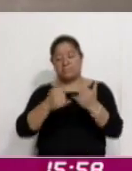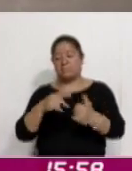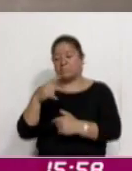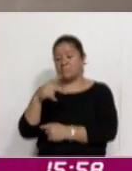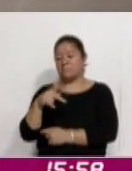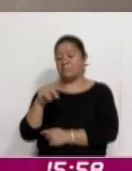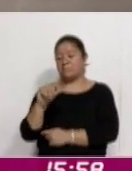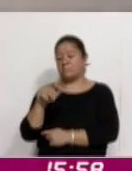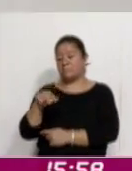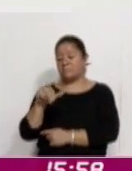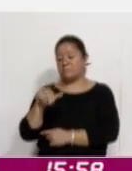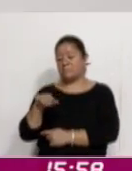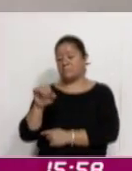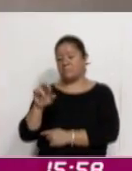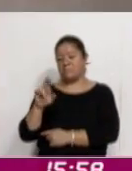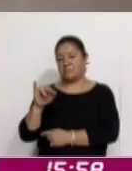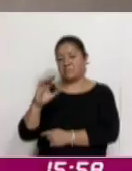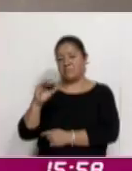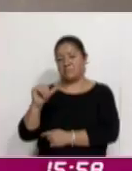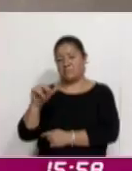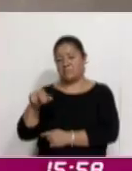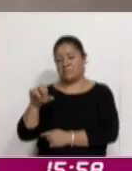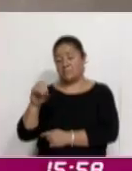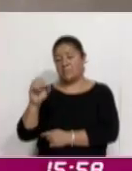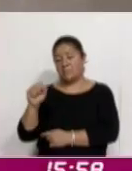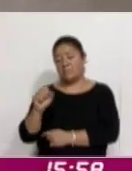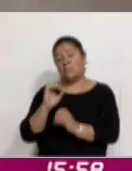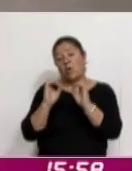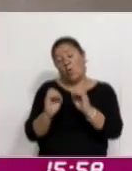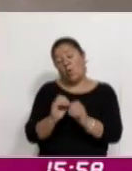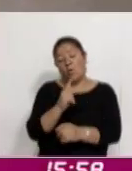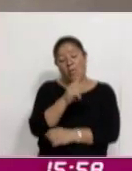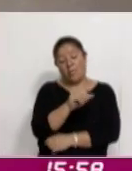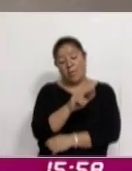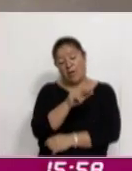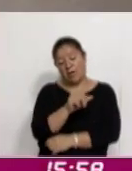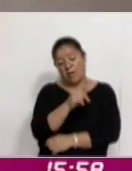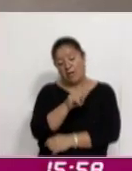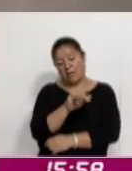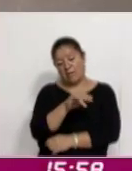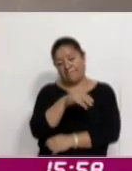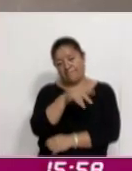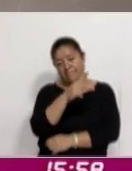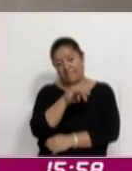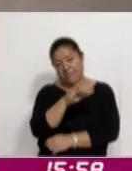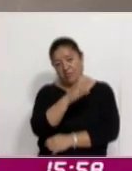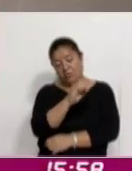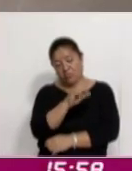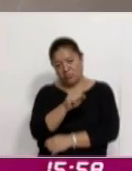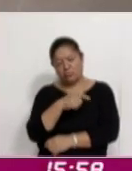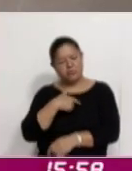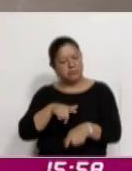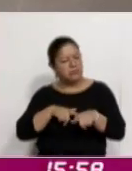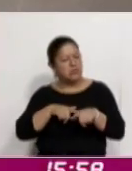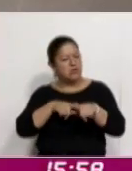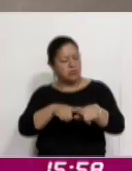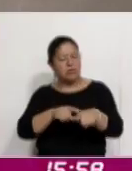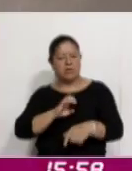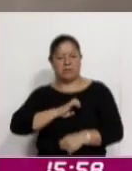Paralímpicos o Panamericanos. Seguir un poco más constante en el entrenamiento y más que